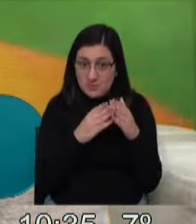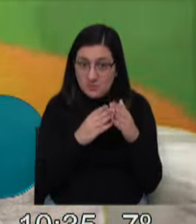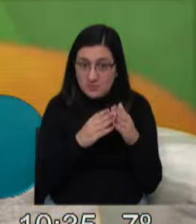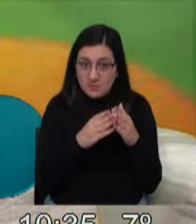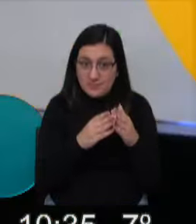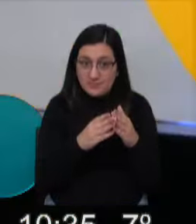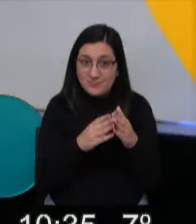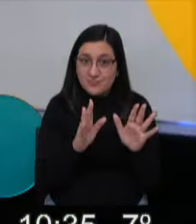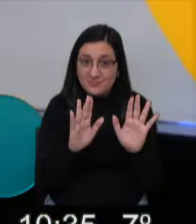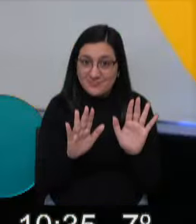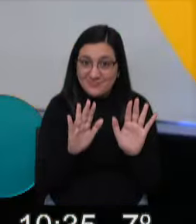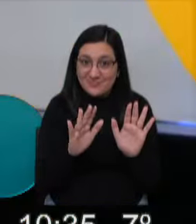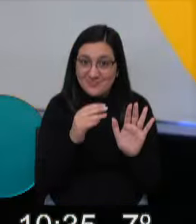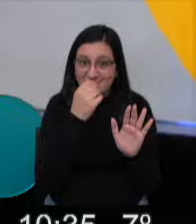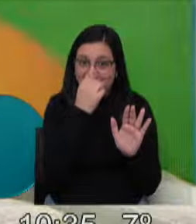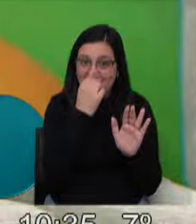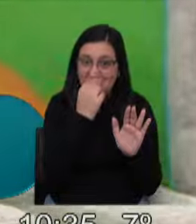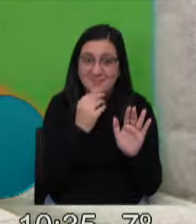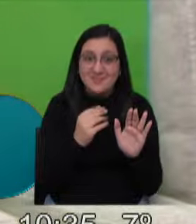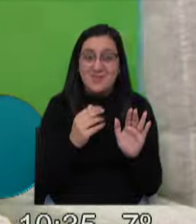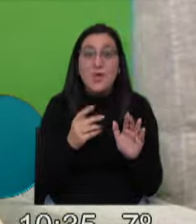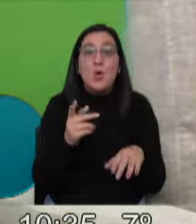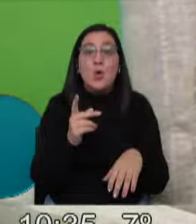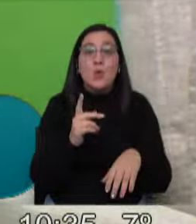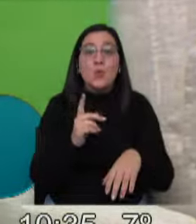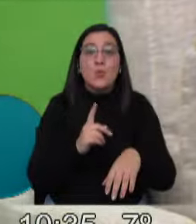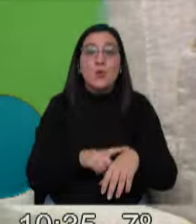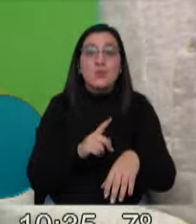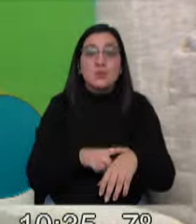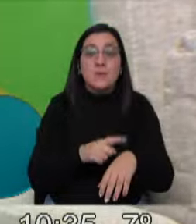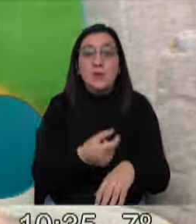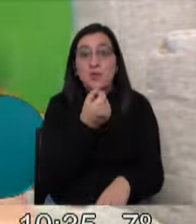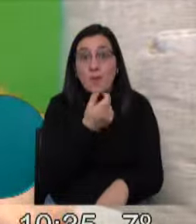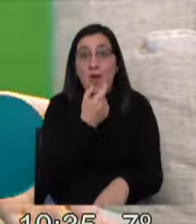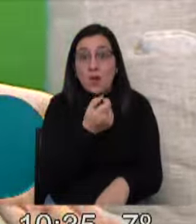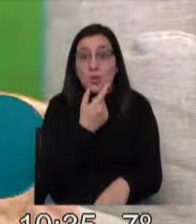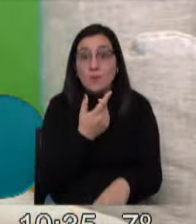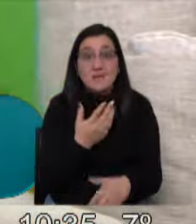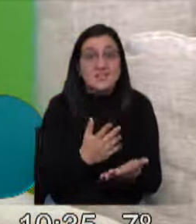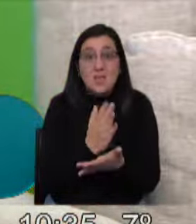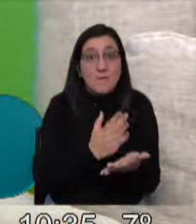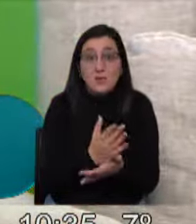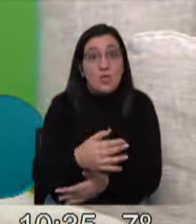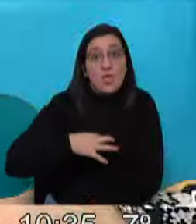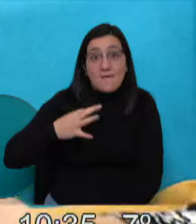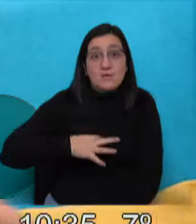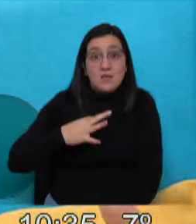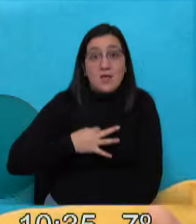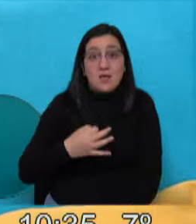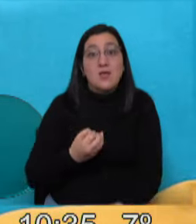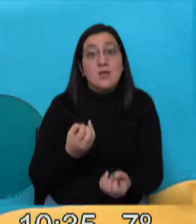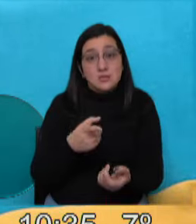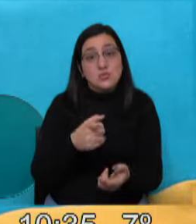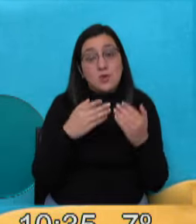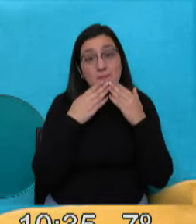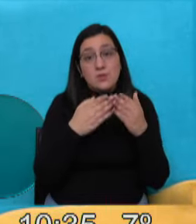es el...? No, ya nos vamos. ¿Cuánto tiempo hay que tomarlo? Sí. Porque hay gente que se vuelve adicta como a todas las cosas. Me encanta, porque eso también es una